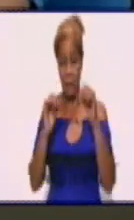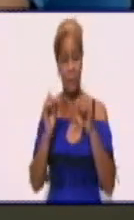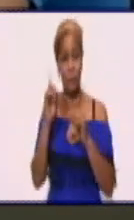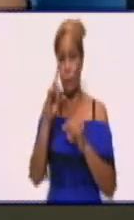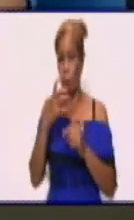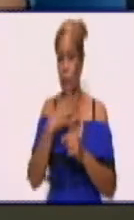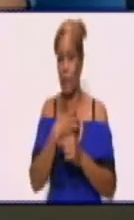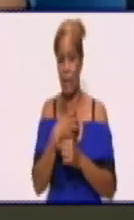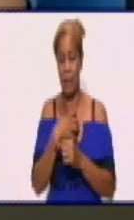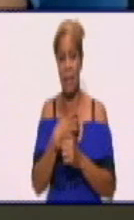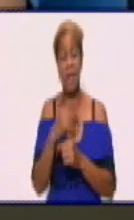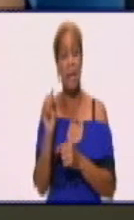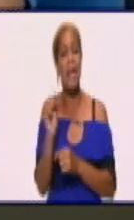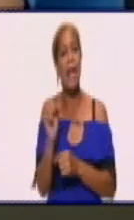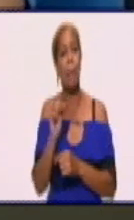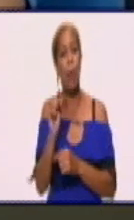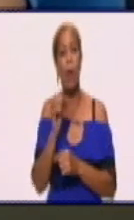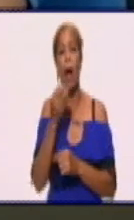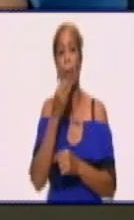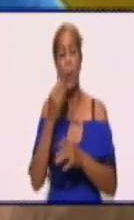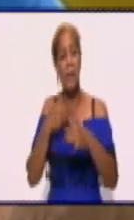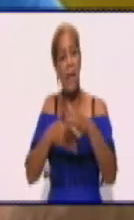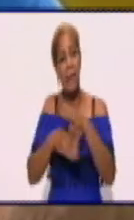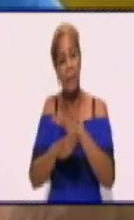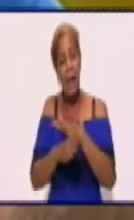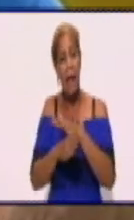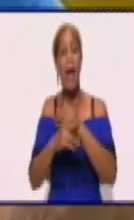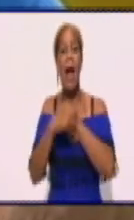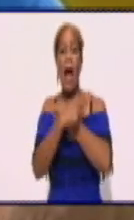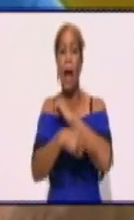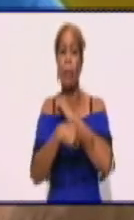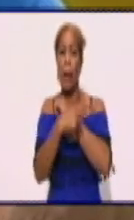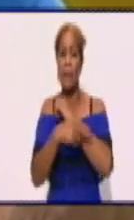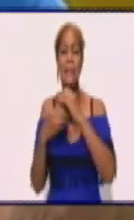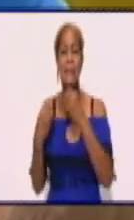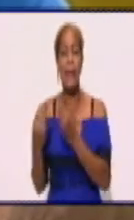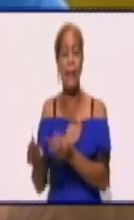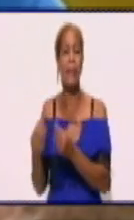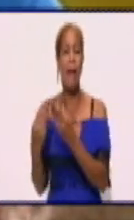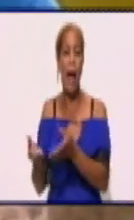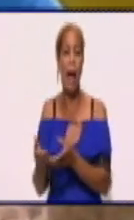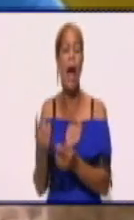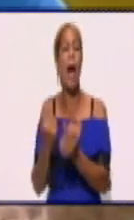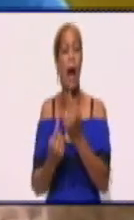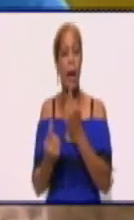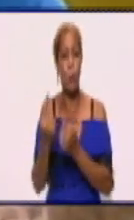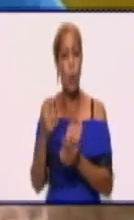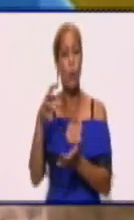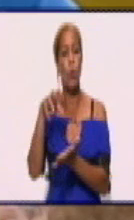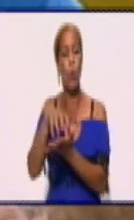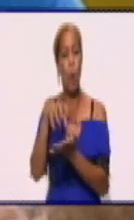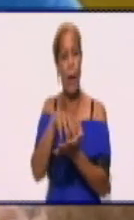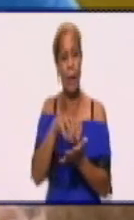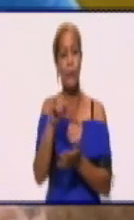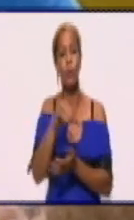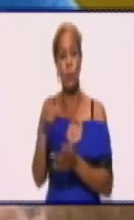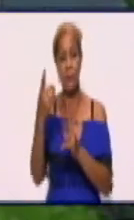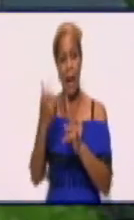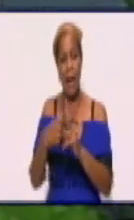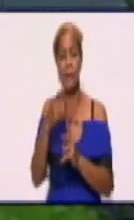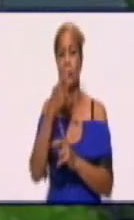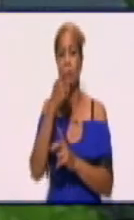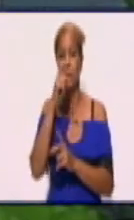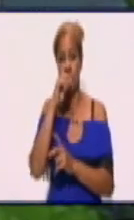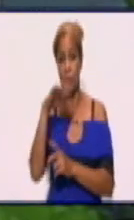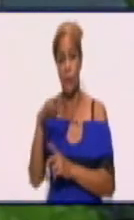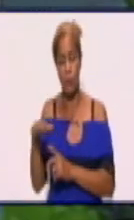Y la poca que puede entrar al país se destina entonces para los niños y para los sectores donde sí lo necesitan más. ¿Qué otras producciones